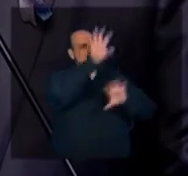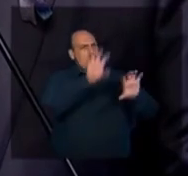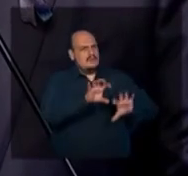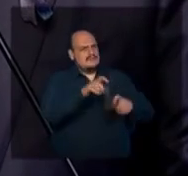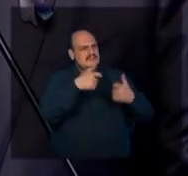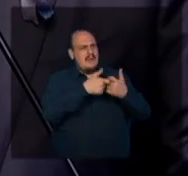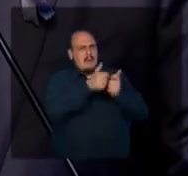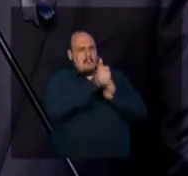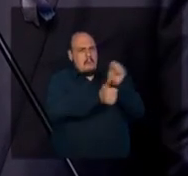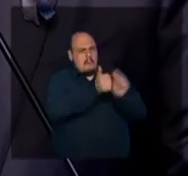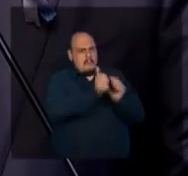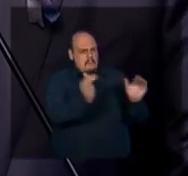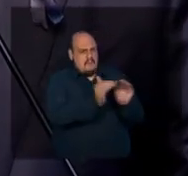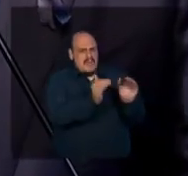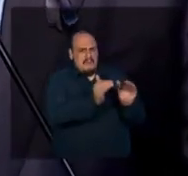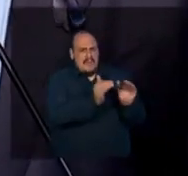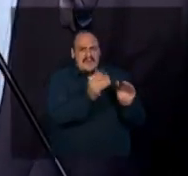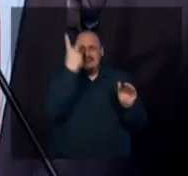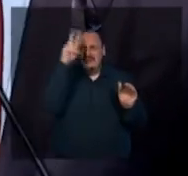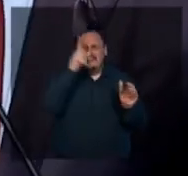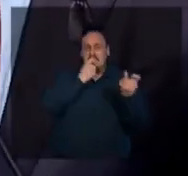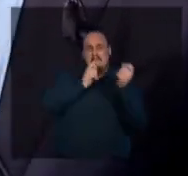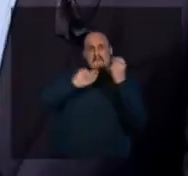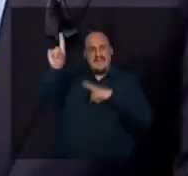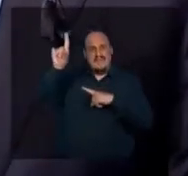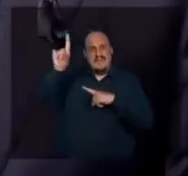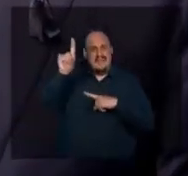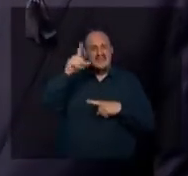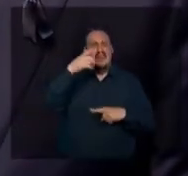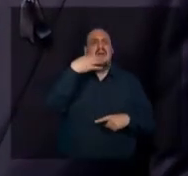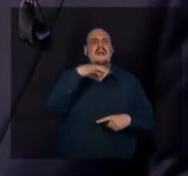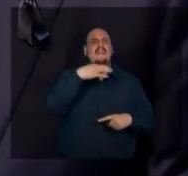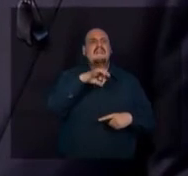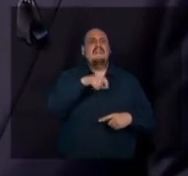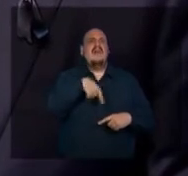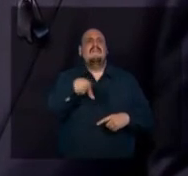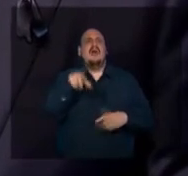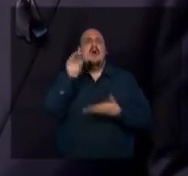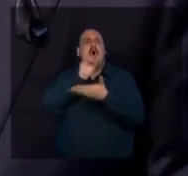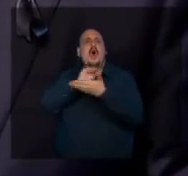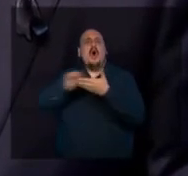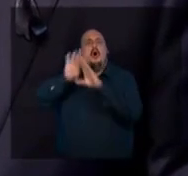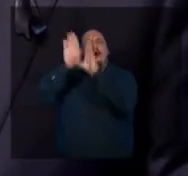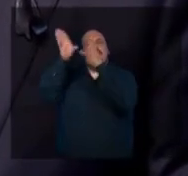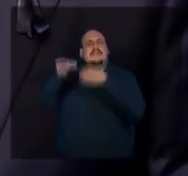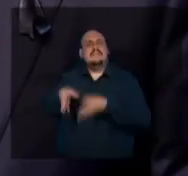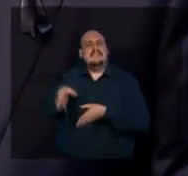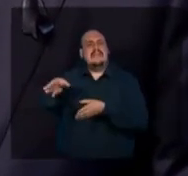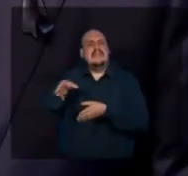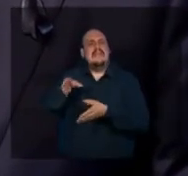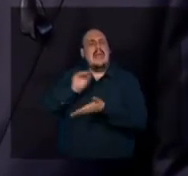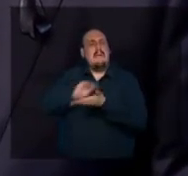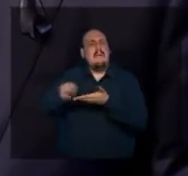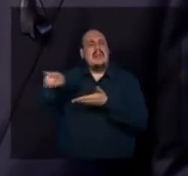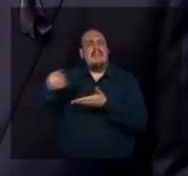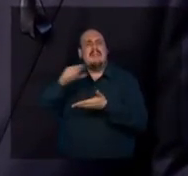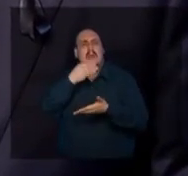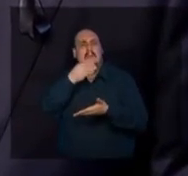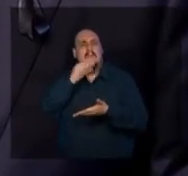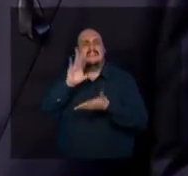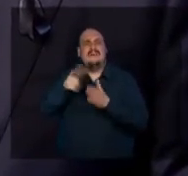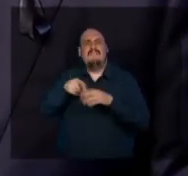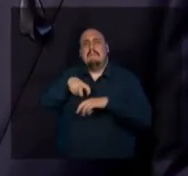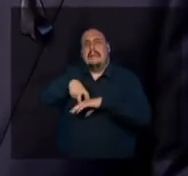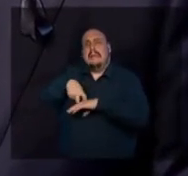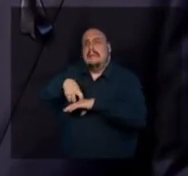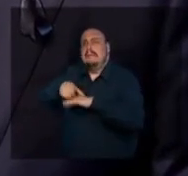una pyme para poder importar tiene que venir casi de rodillas las oficinas de alguno de los funcionarios de masa